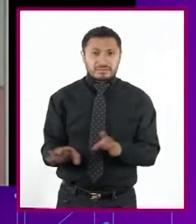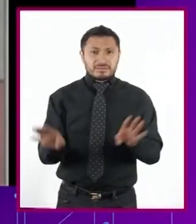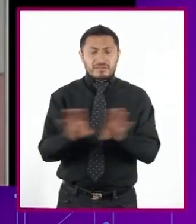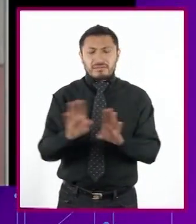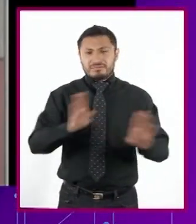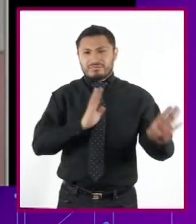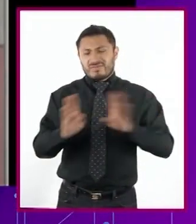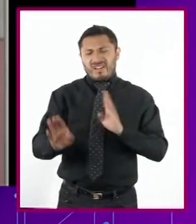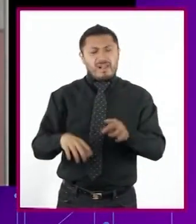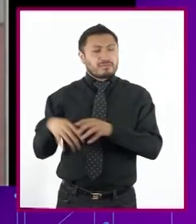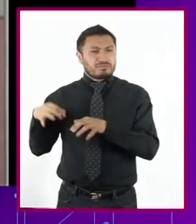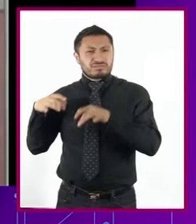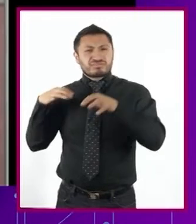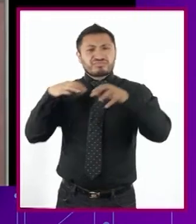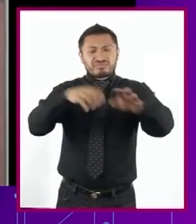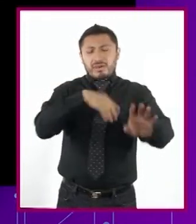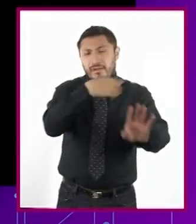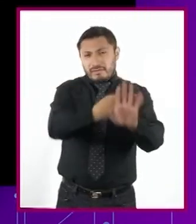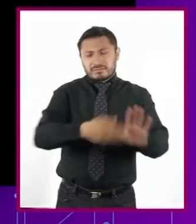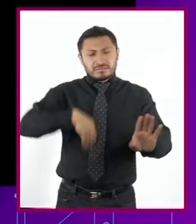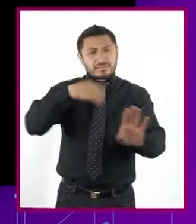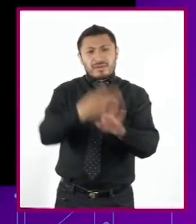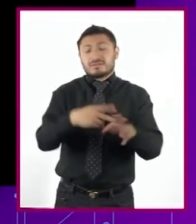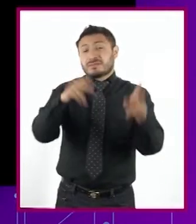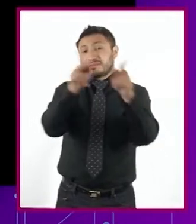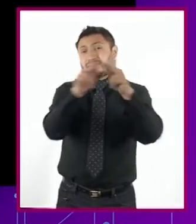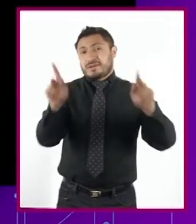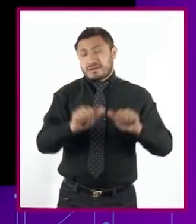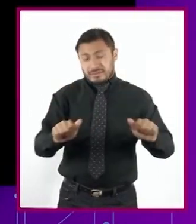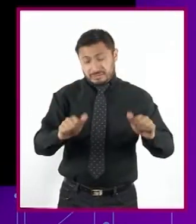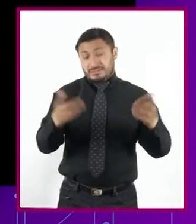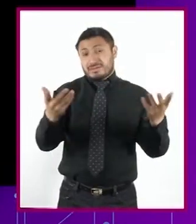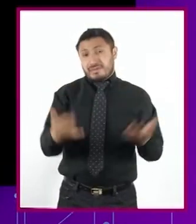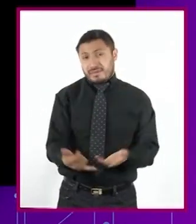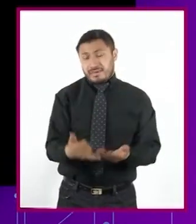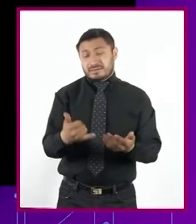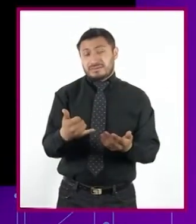militares, boicots contra sus medidas pacifistas